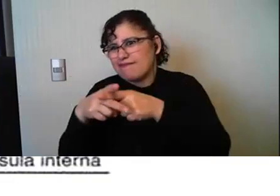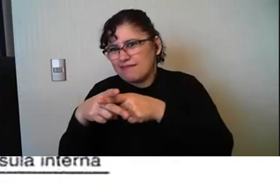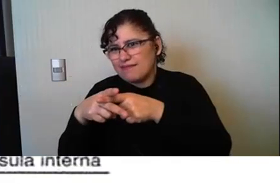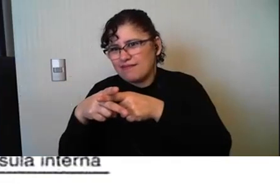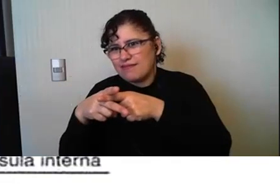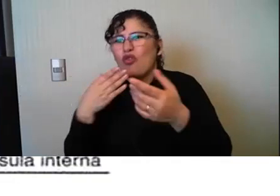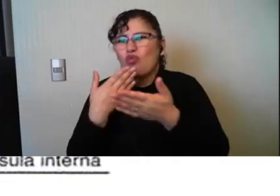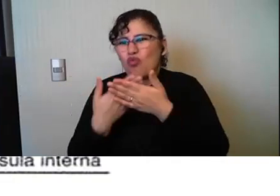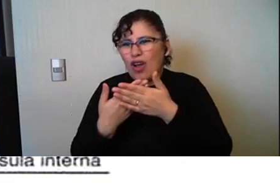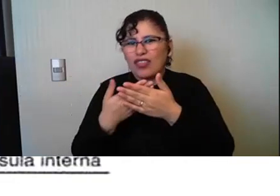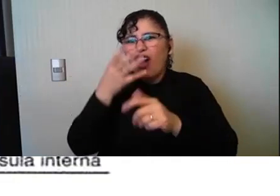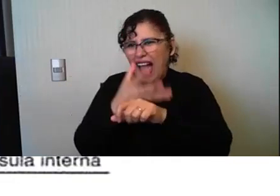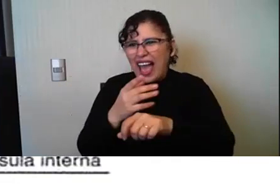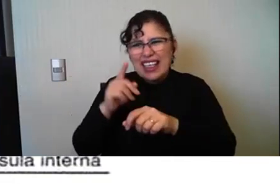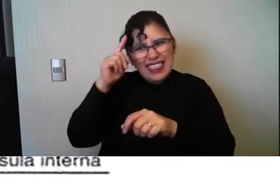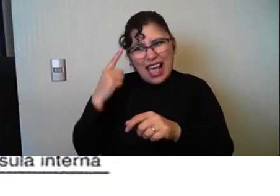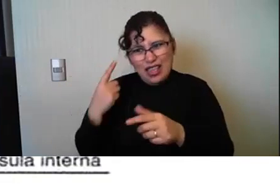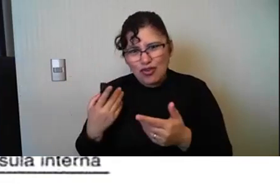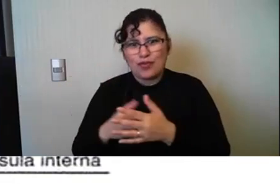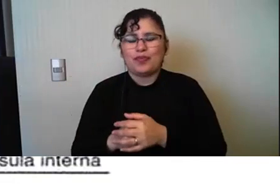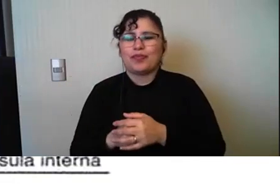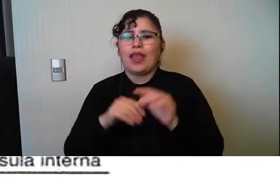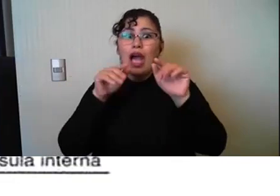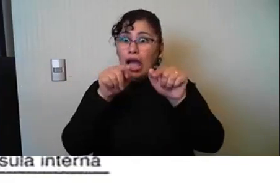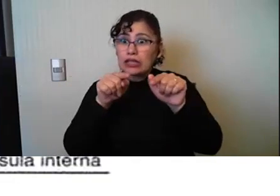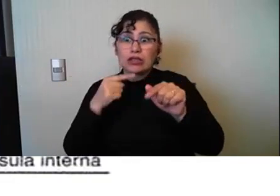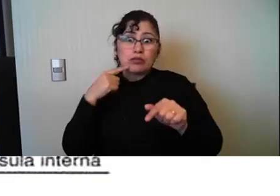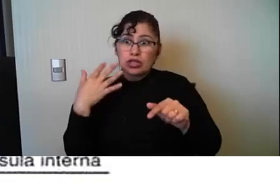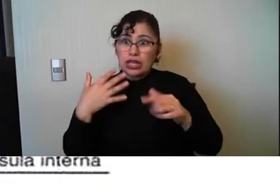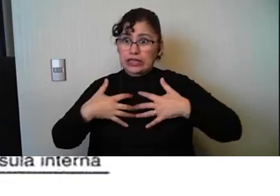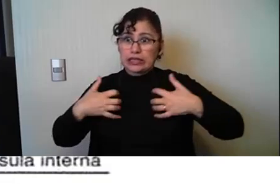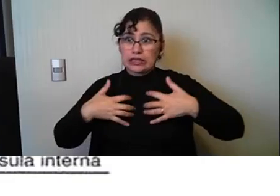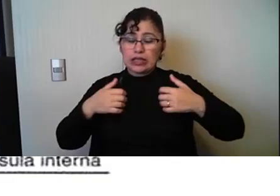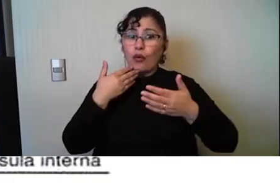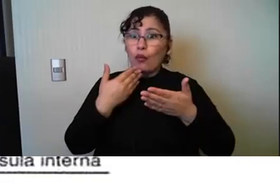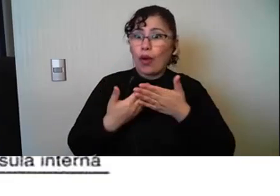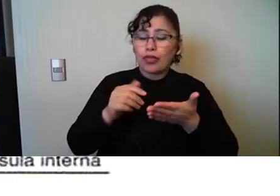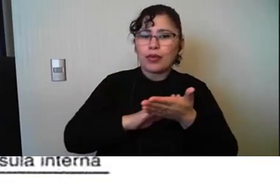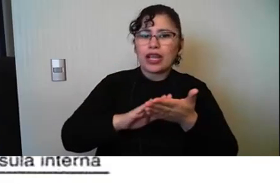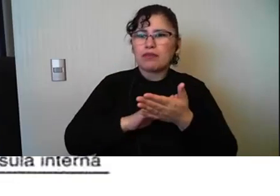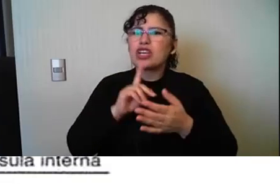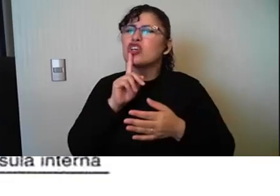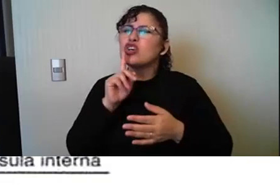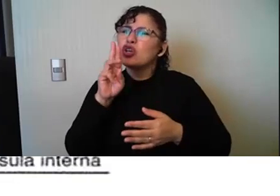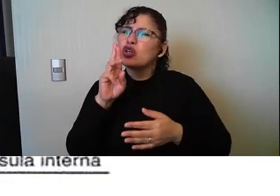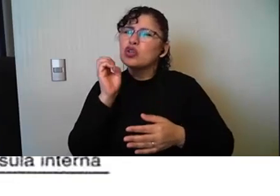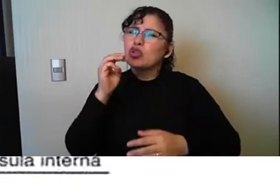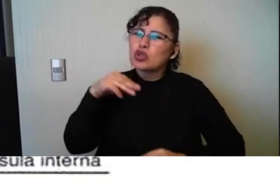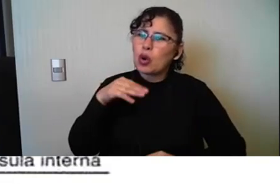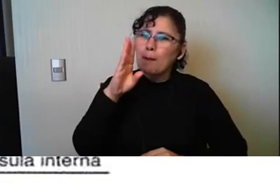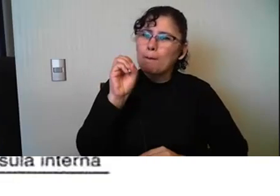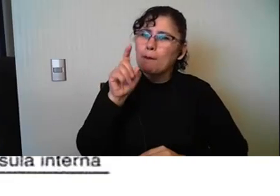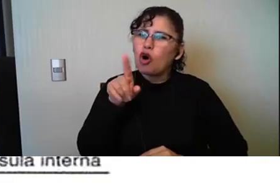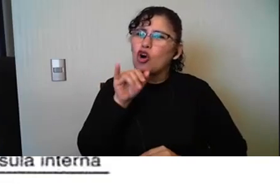Es una indicación anatómica, digamos, que los clínicos manejan ante una trombosis o alteración acá, ya saben cuáles